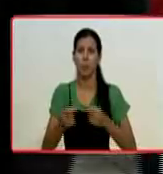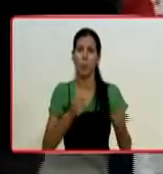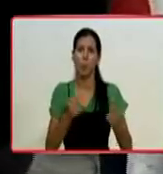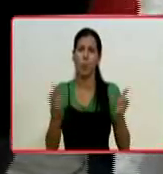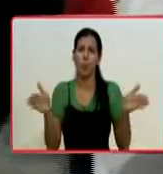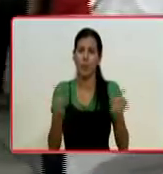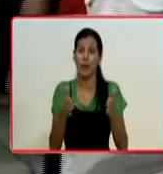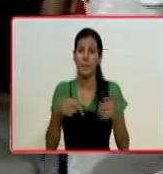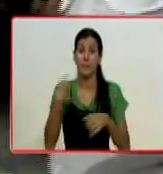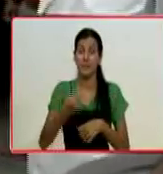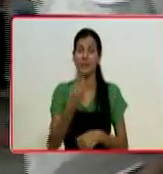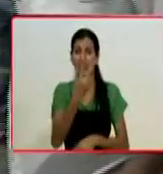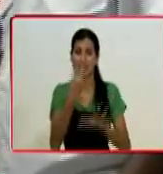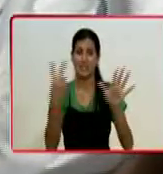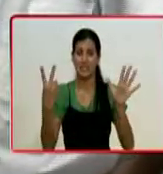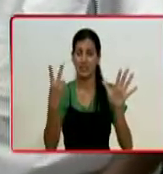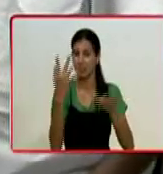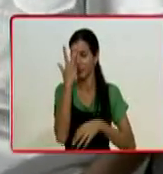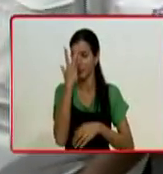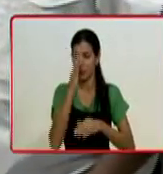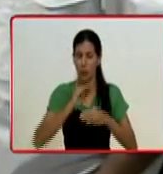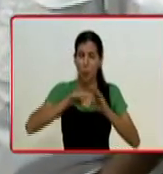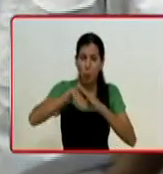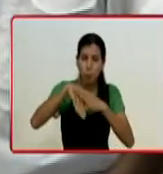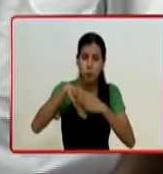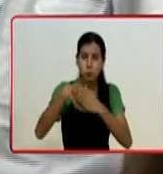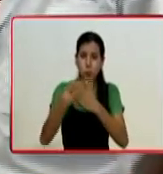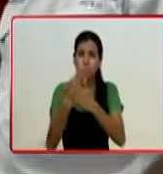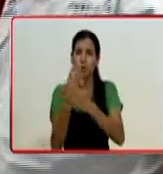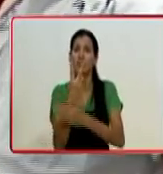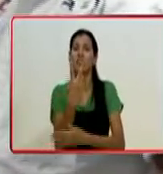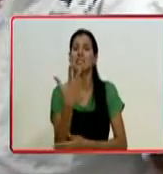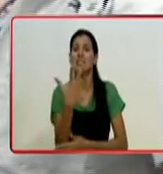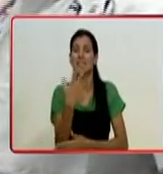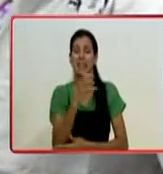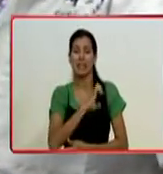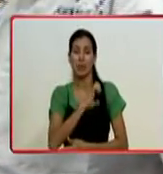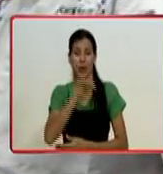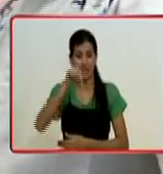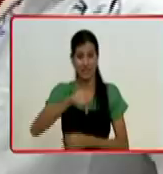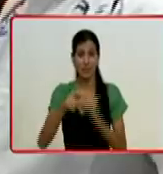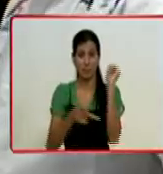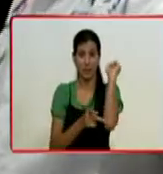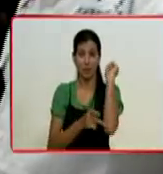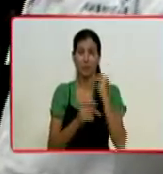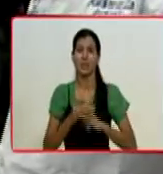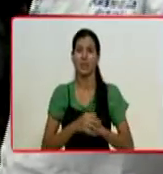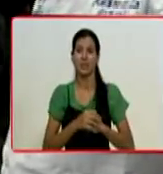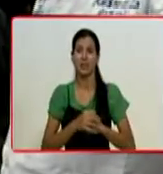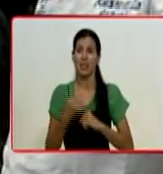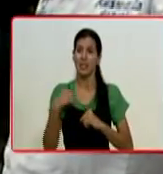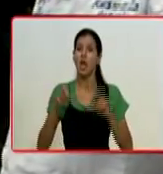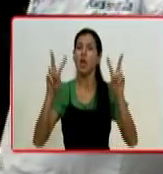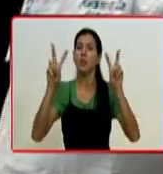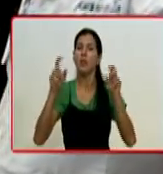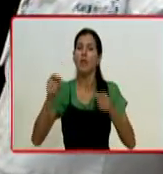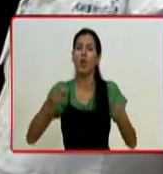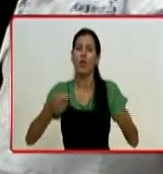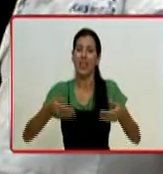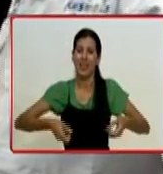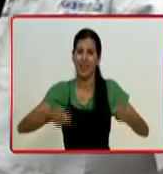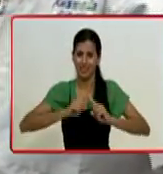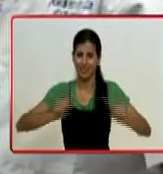Mañana 27 de febrero, amanece el 23 de enero aquí el sector La Piedrita con su pedemercalito. No hay mejor manera de